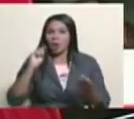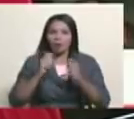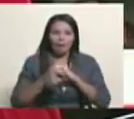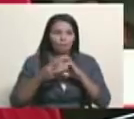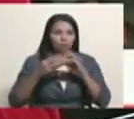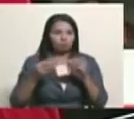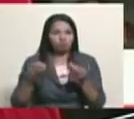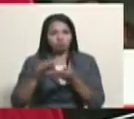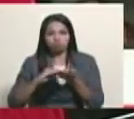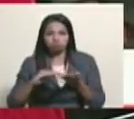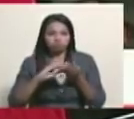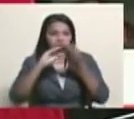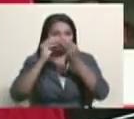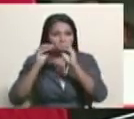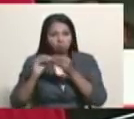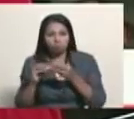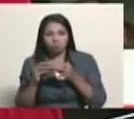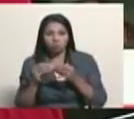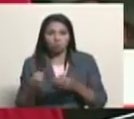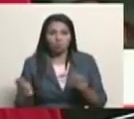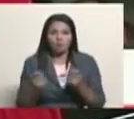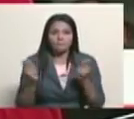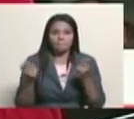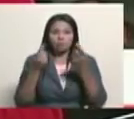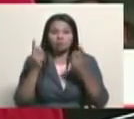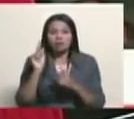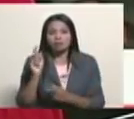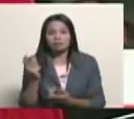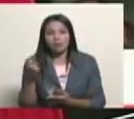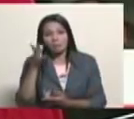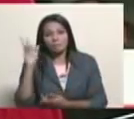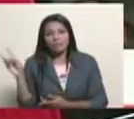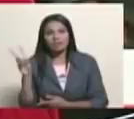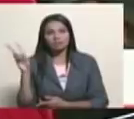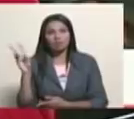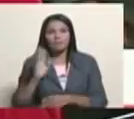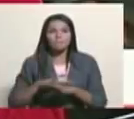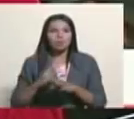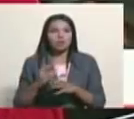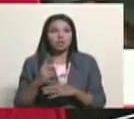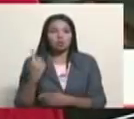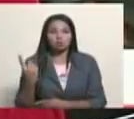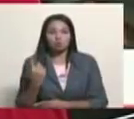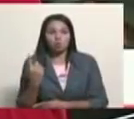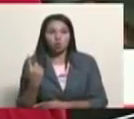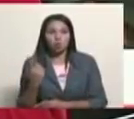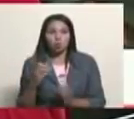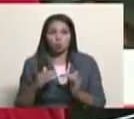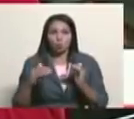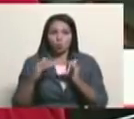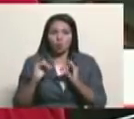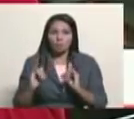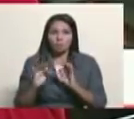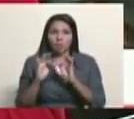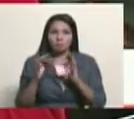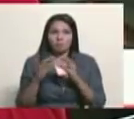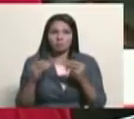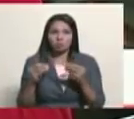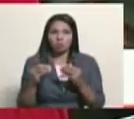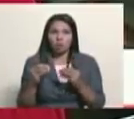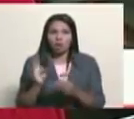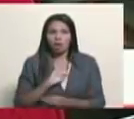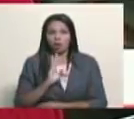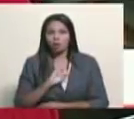renovación, la rectificación, el reimpulso necesario, porque no son iguales las condiciones de hoy a